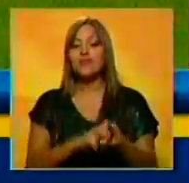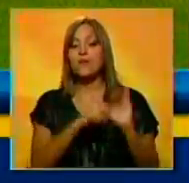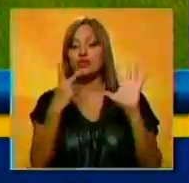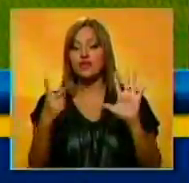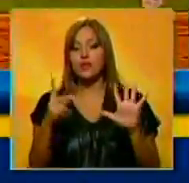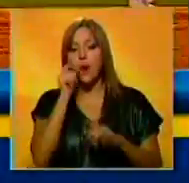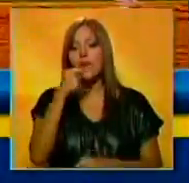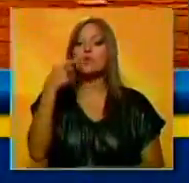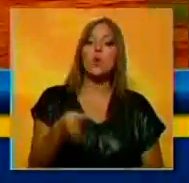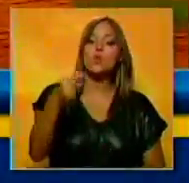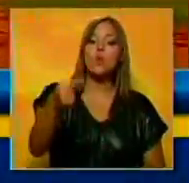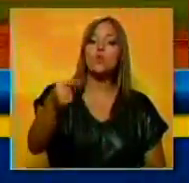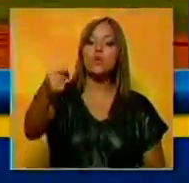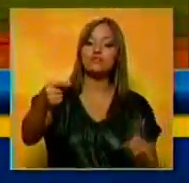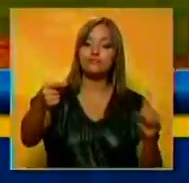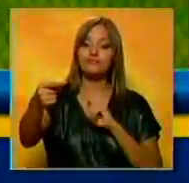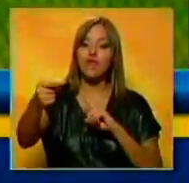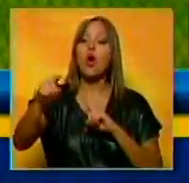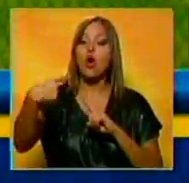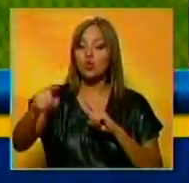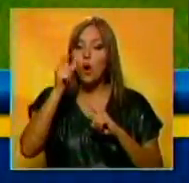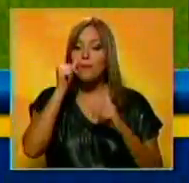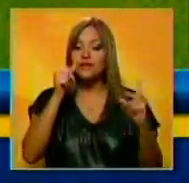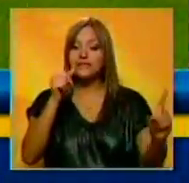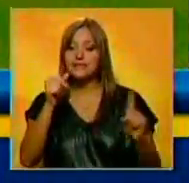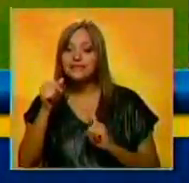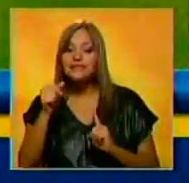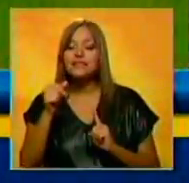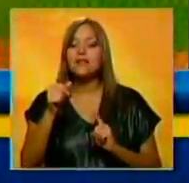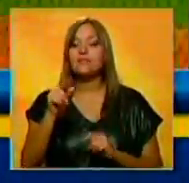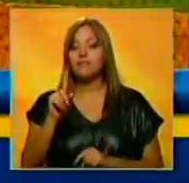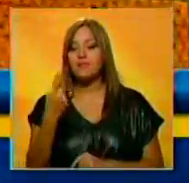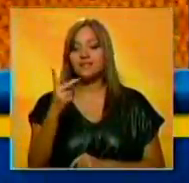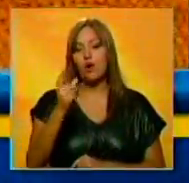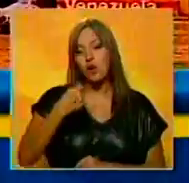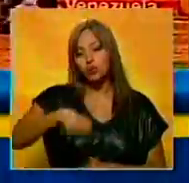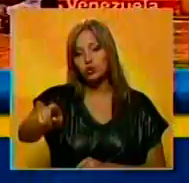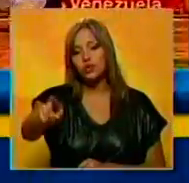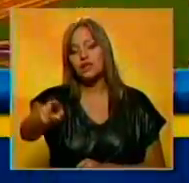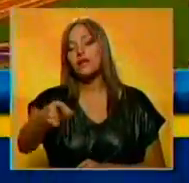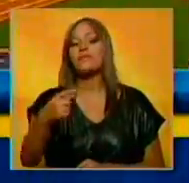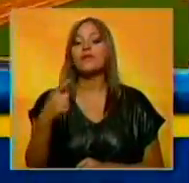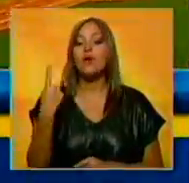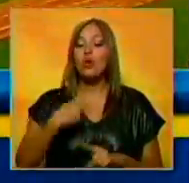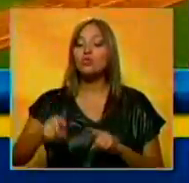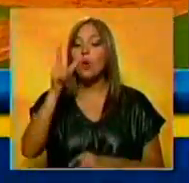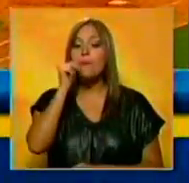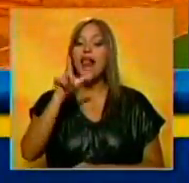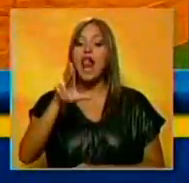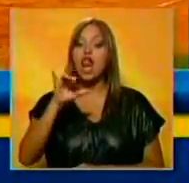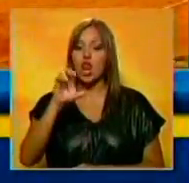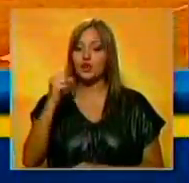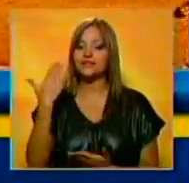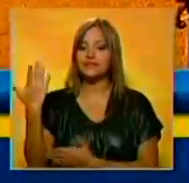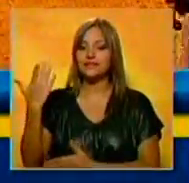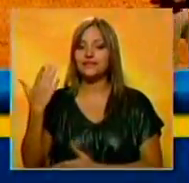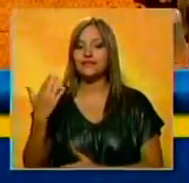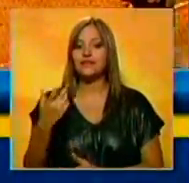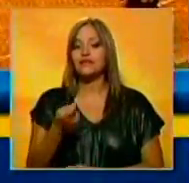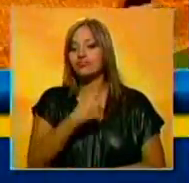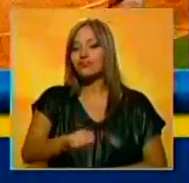imparable de Luis Jiménez y luego Luis Balbuena. La rodó entre primera y segunda, pero el disparo de Luis Rodríguez a la inicial fue